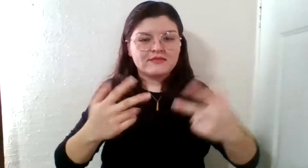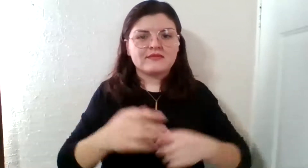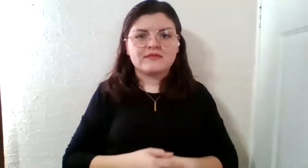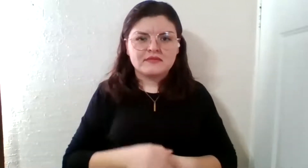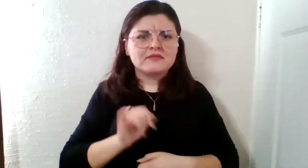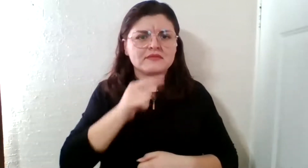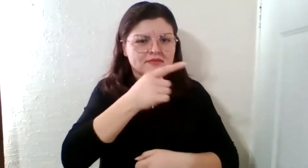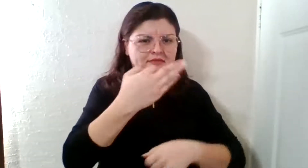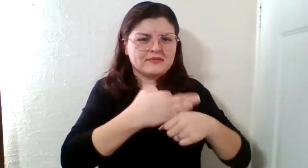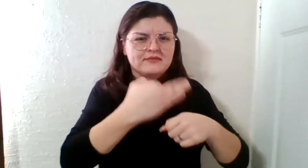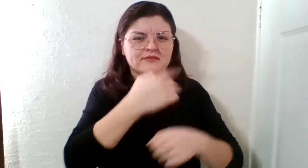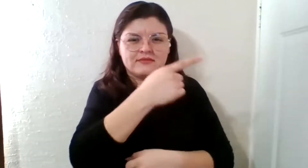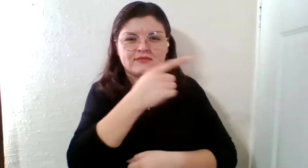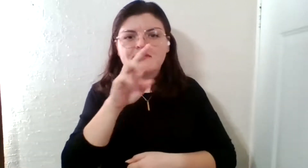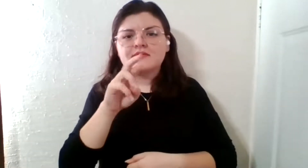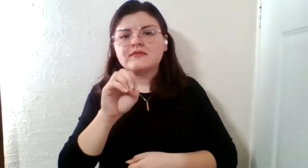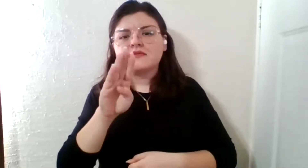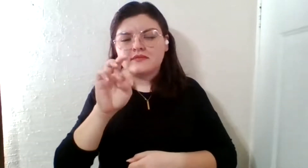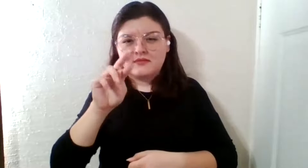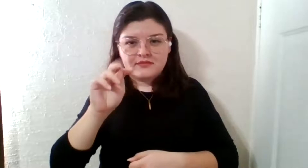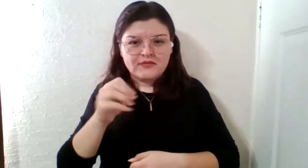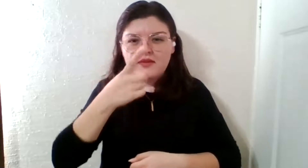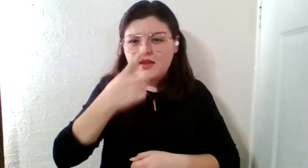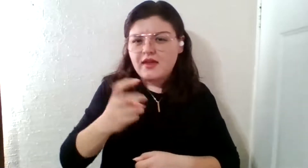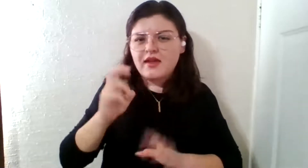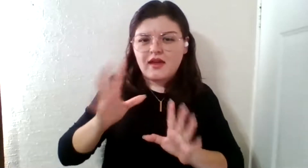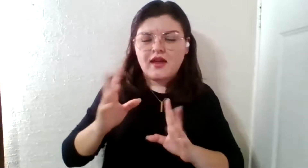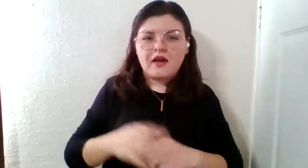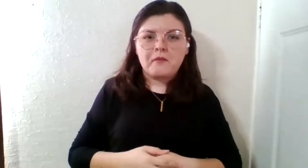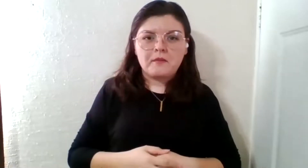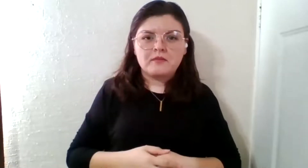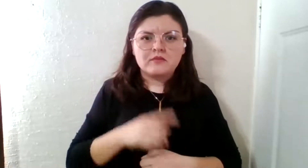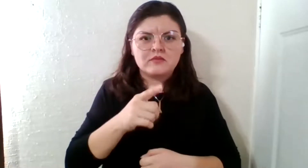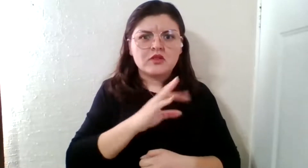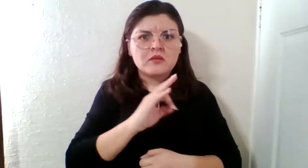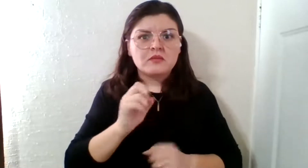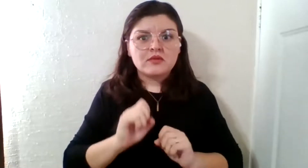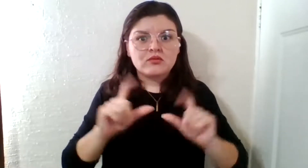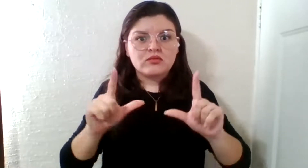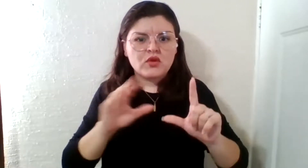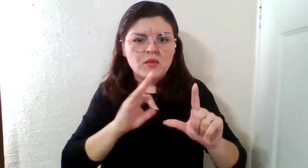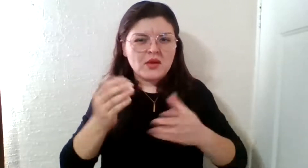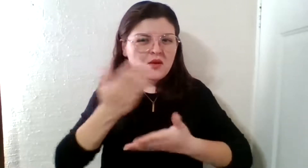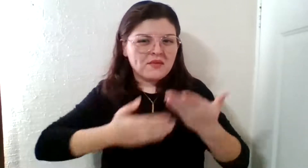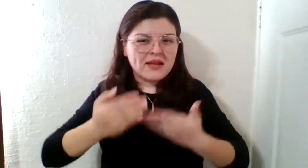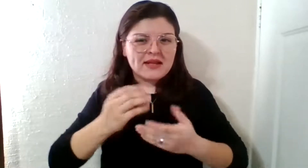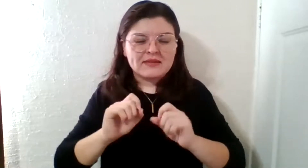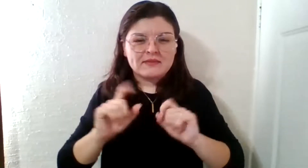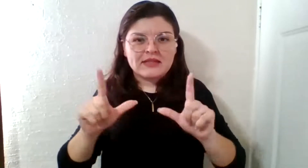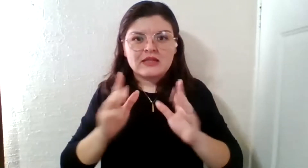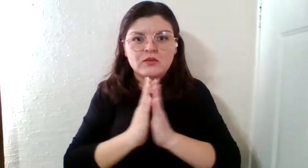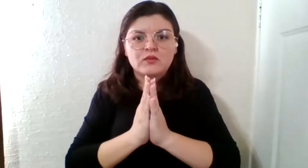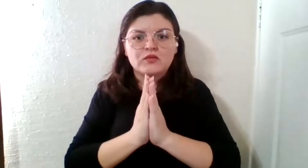Roberto. Un momento por ahí. Roberto, ¿crees que me puedan dar oportunidad de compartir pantalla? Creo que Alex se